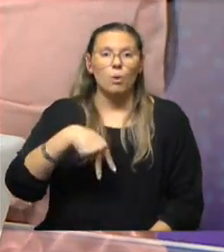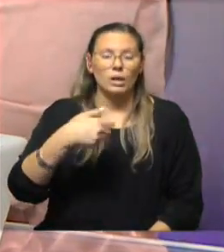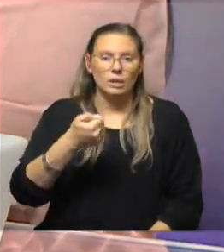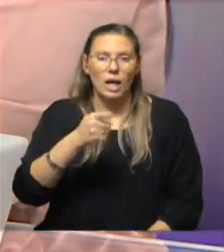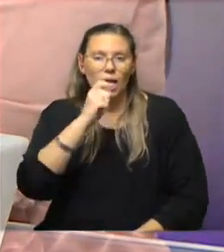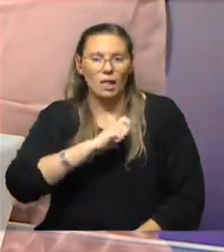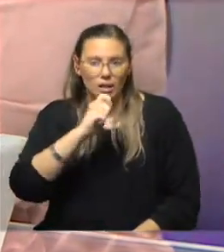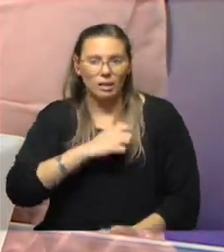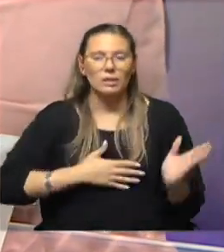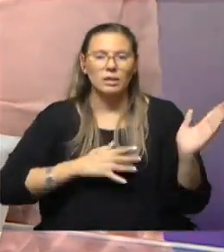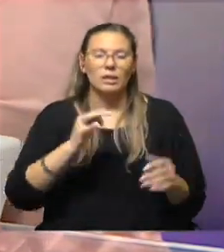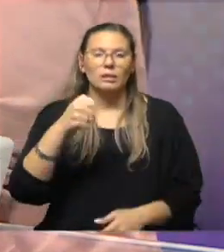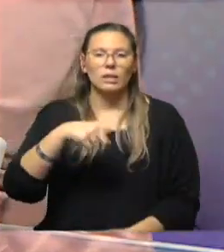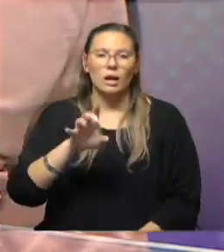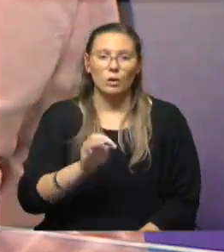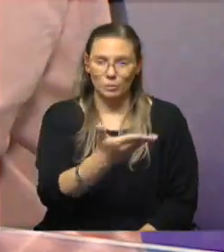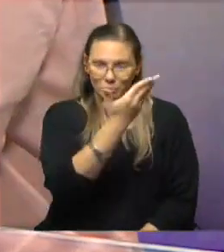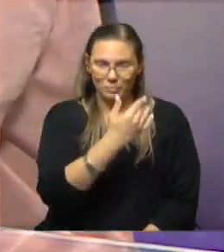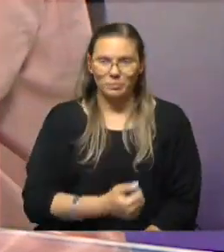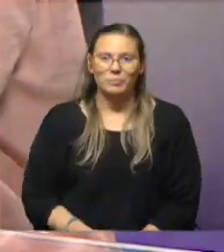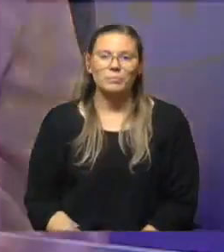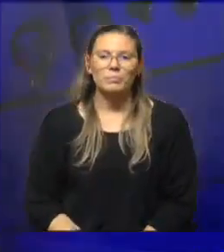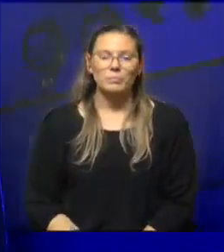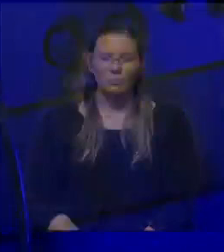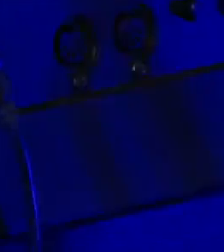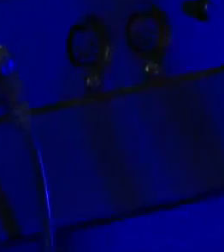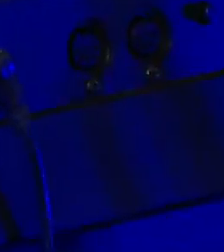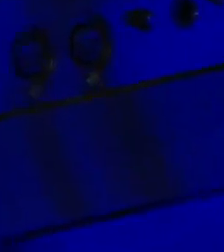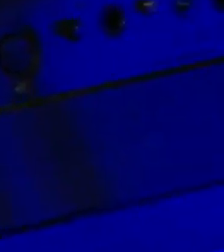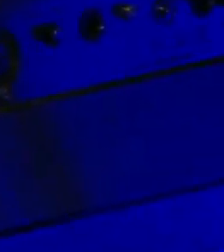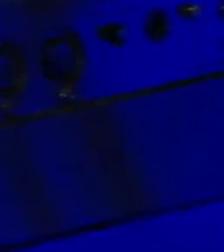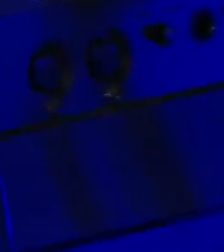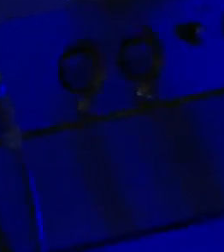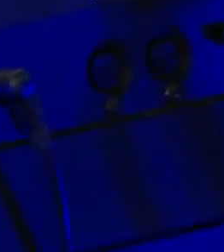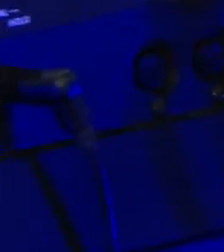y los heladeros del tango. Adelante. Adelante, muchachos y muchachas.